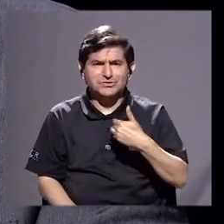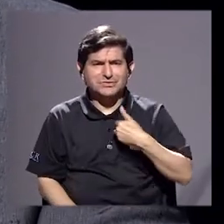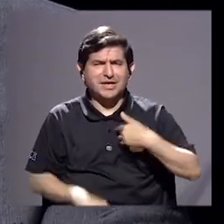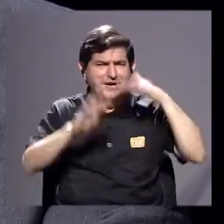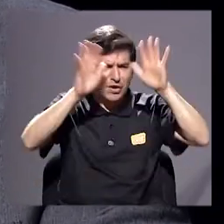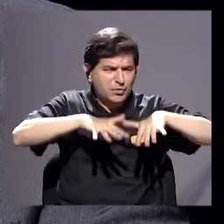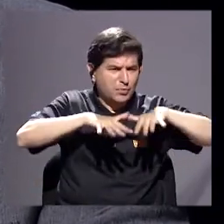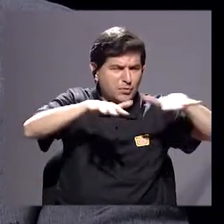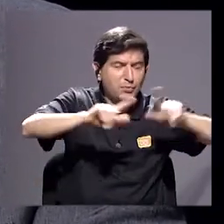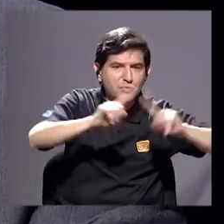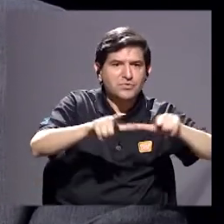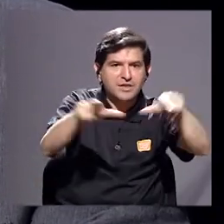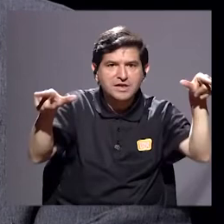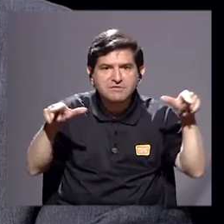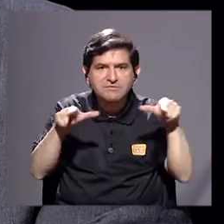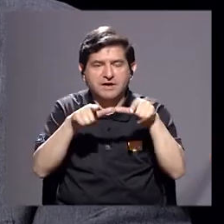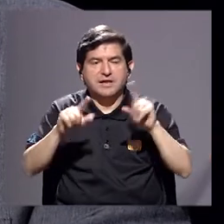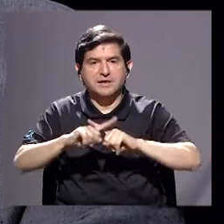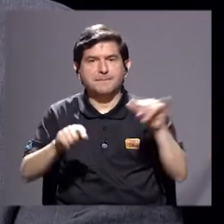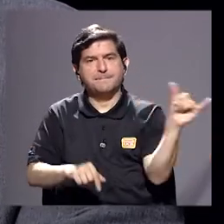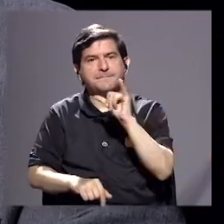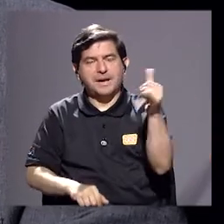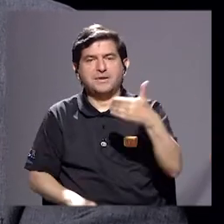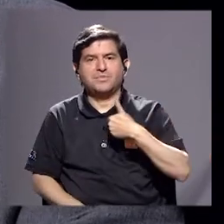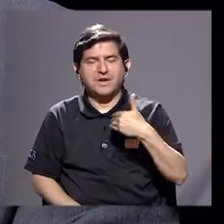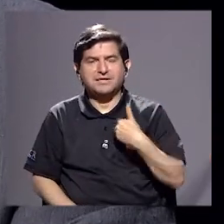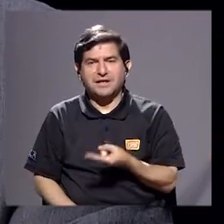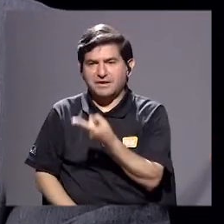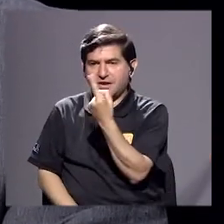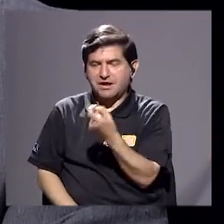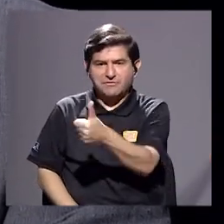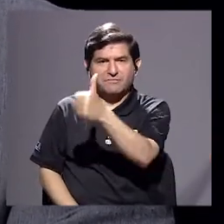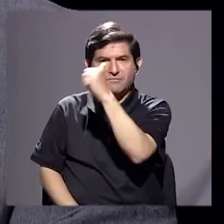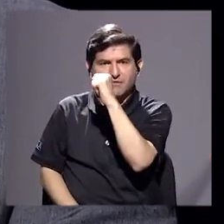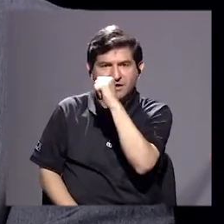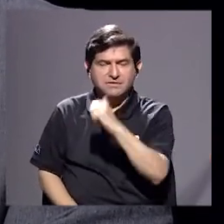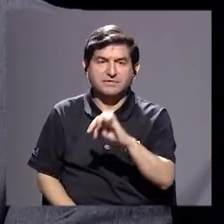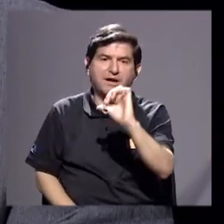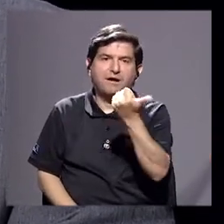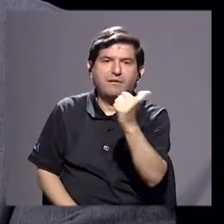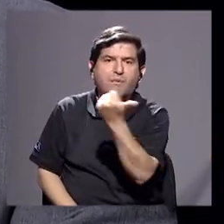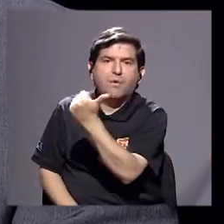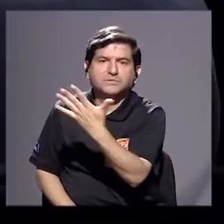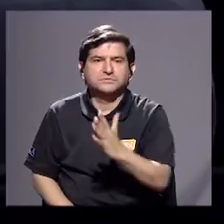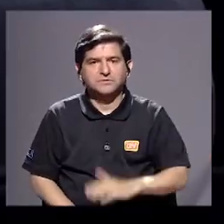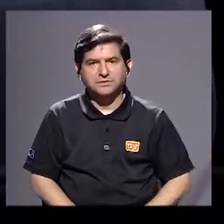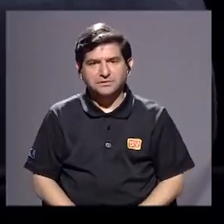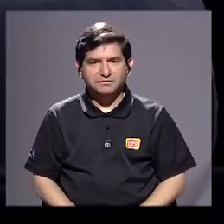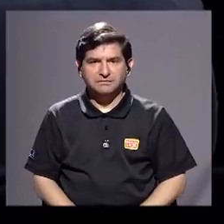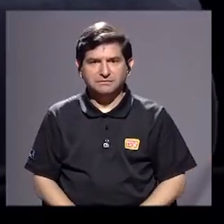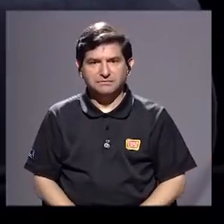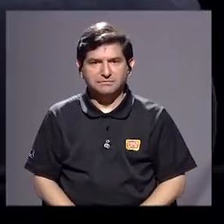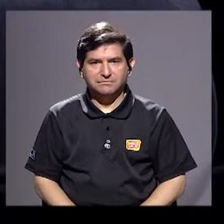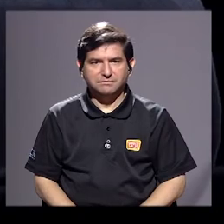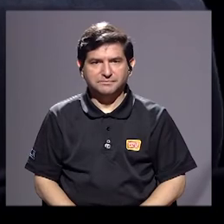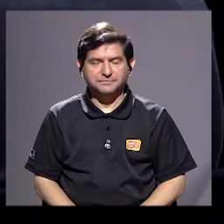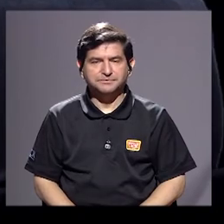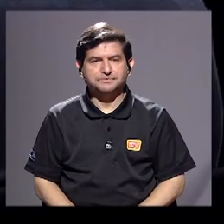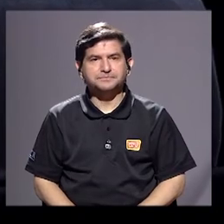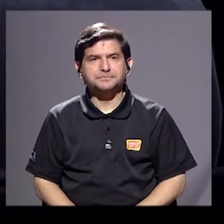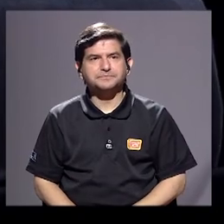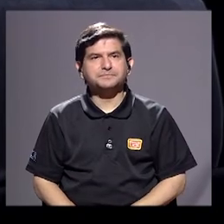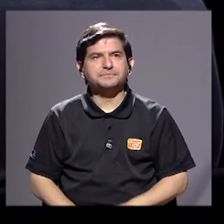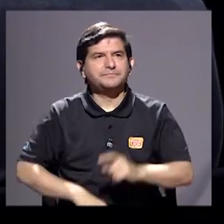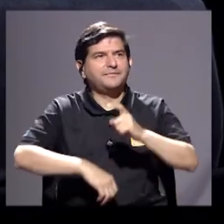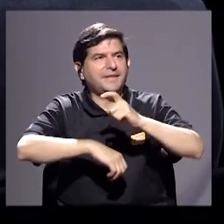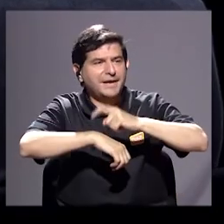en diversos lugares pero también tenemos déficit hídrico en otros verdad pasamos un